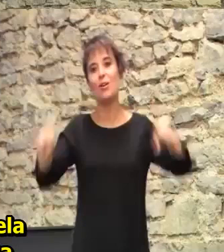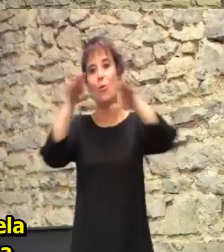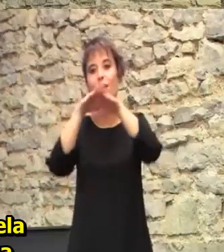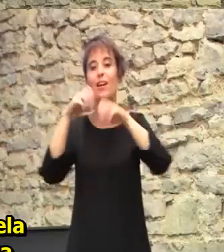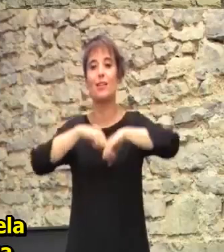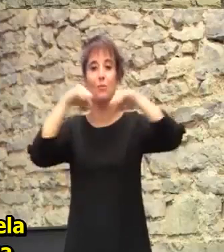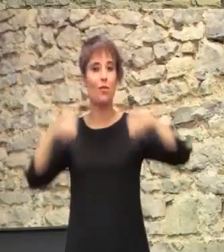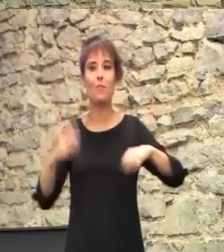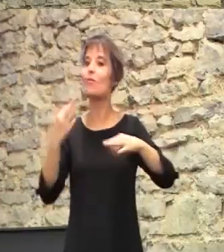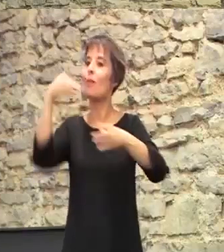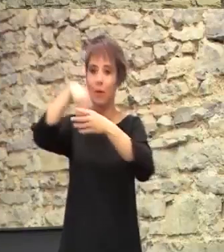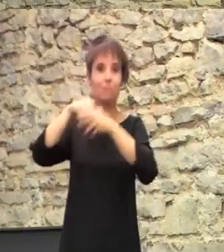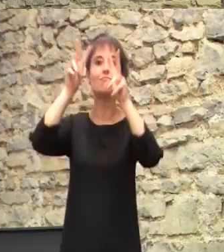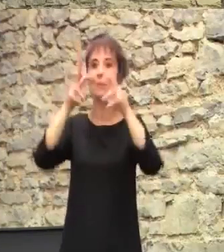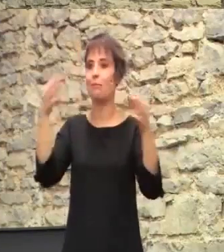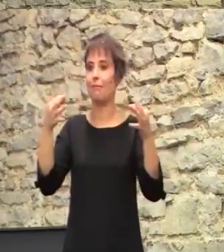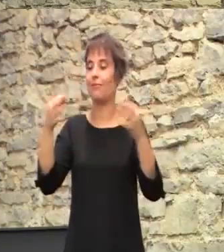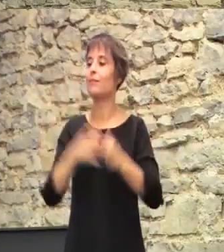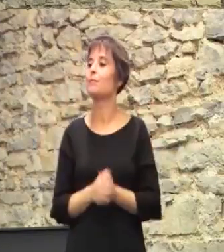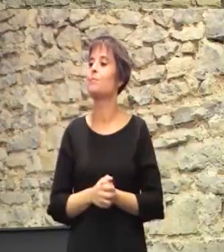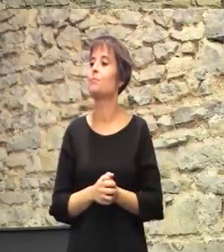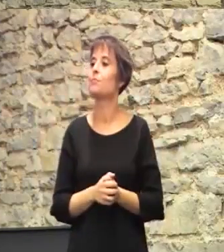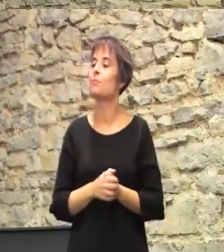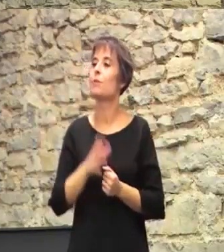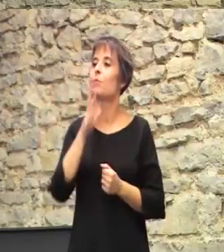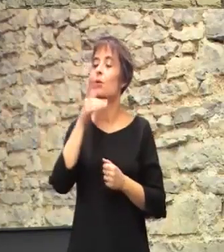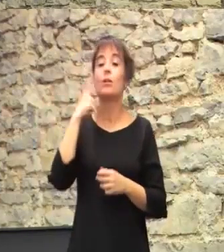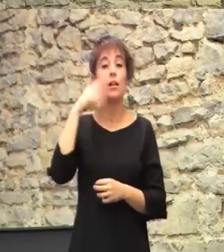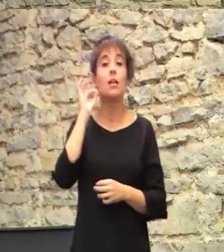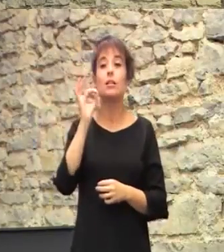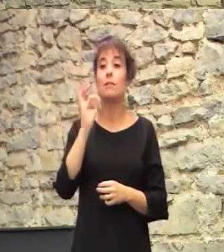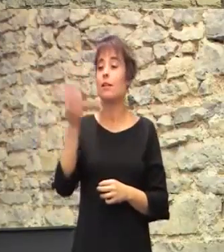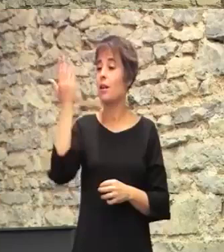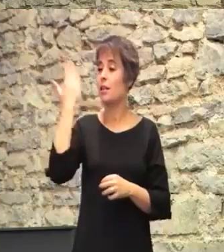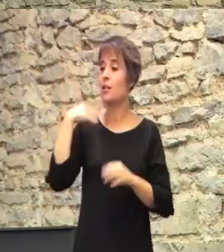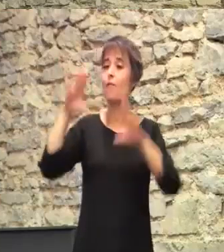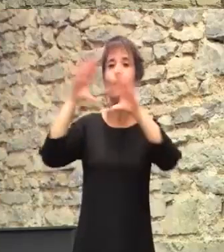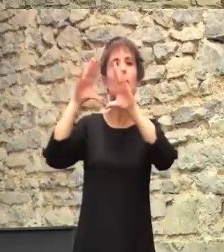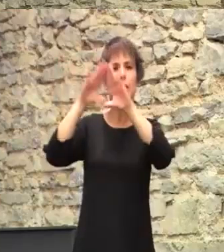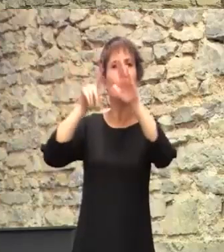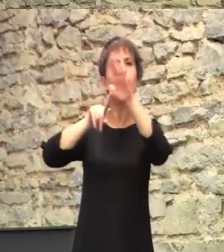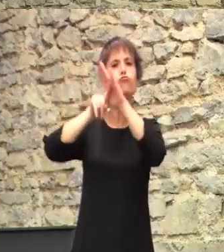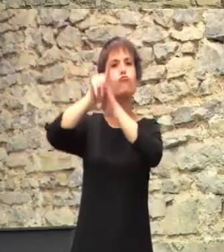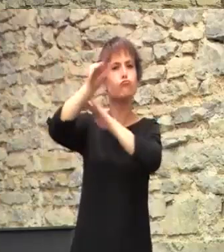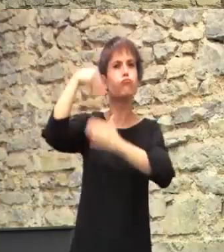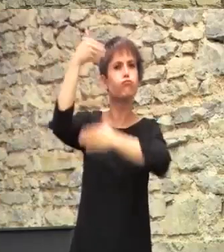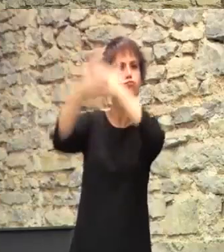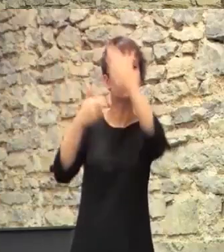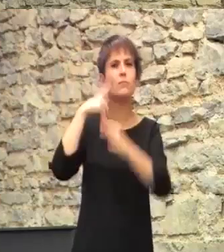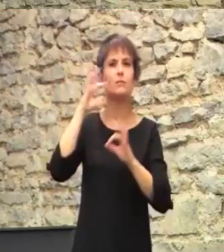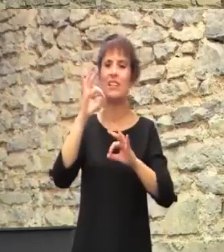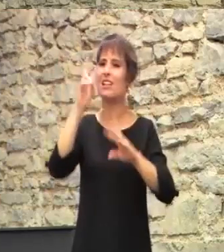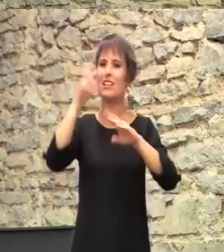empoderamiento como esta porque a pesar de los avances conseguidos gracias al feminismo sabemos que el